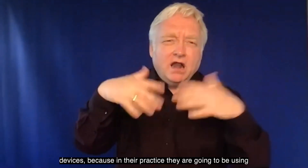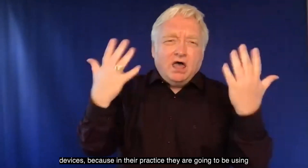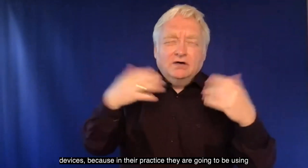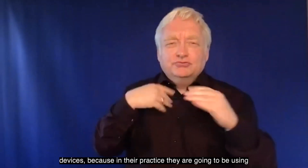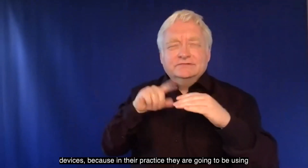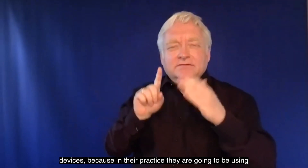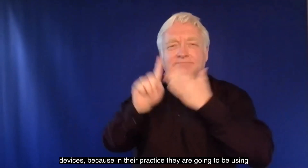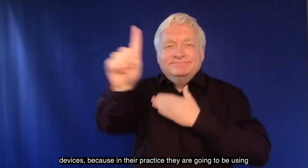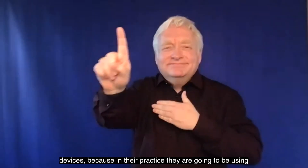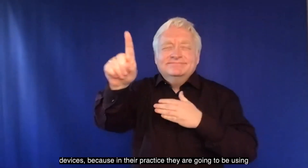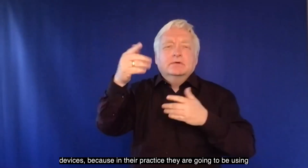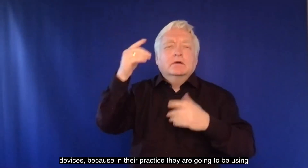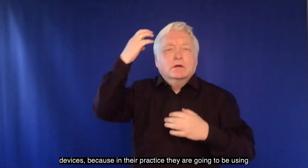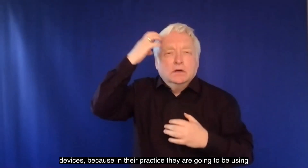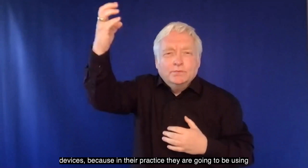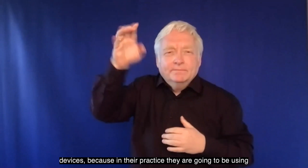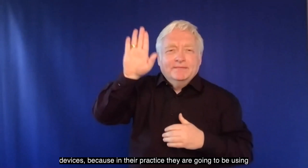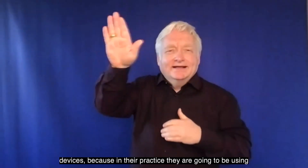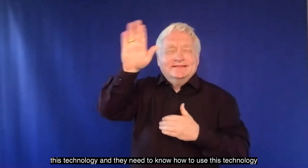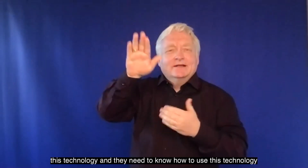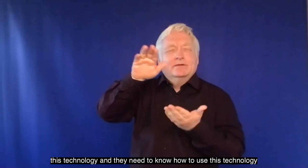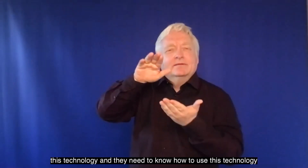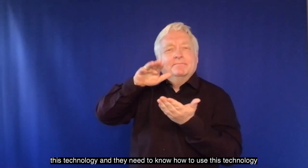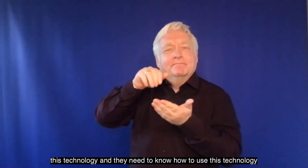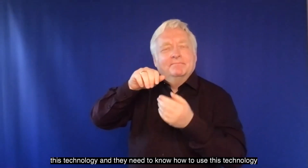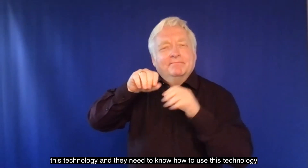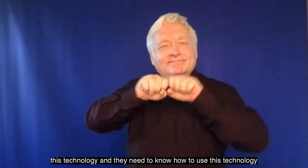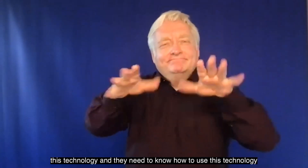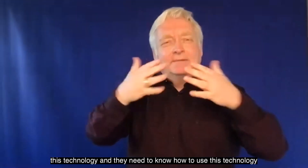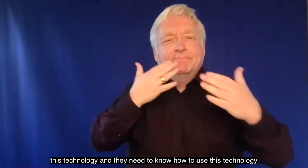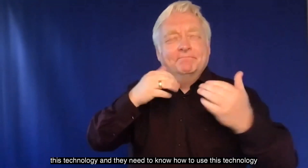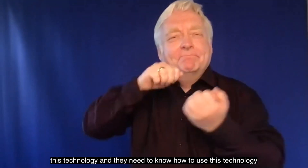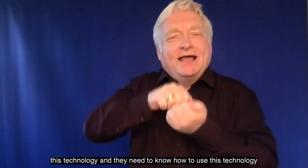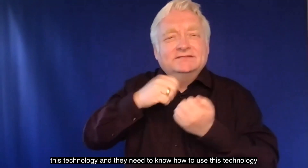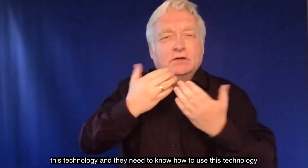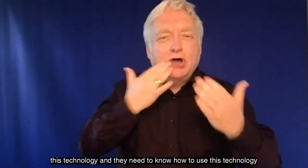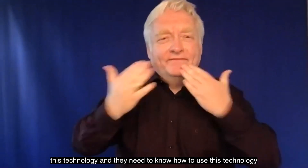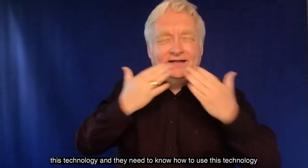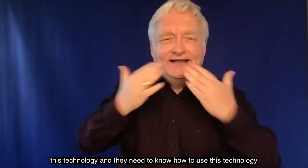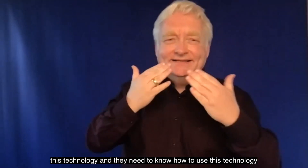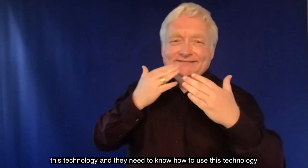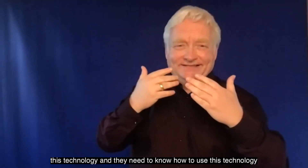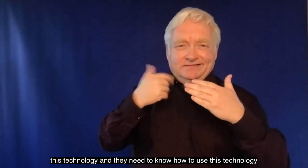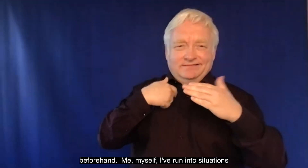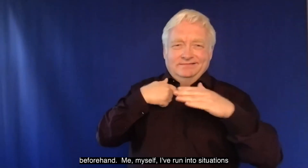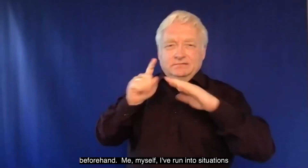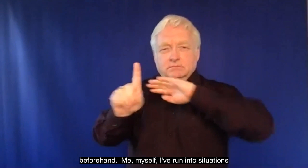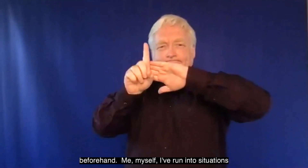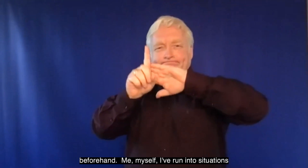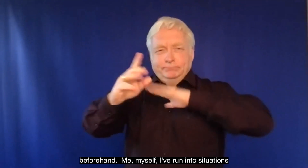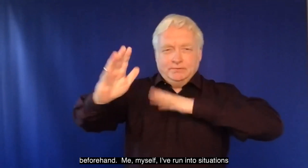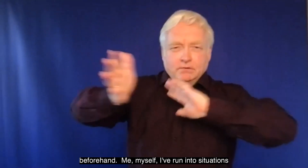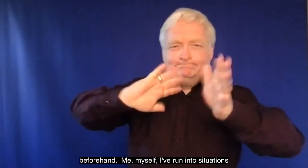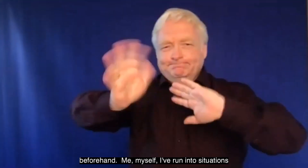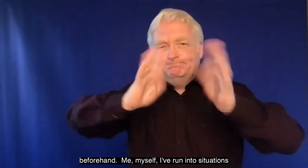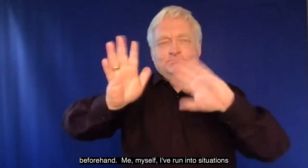Yo mismo me he visto en estas situaciones, ahora mismo sobre todo con la pandemia, con el COVID, tenemos ruedas de